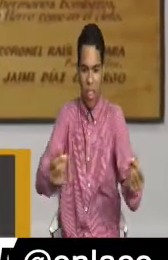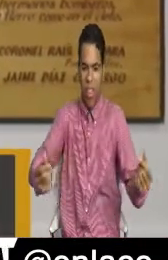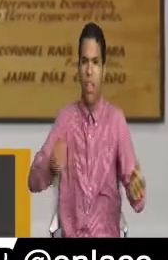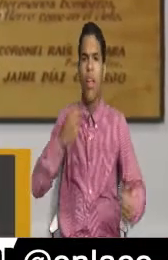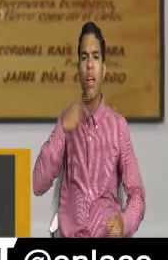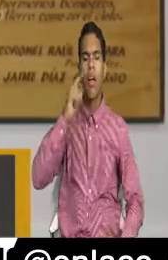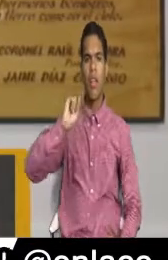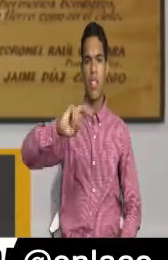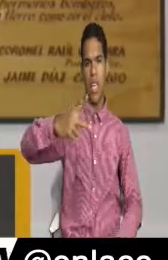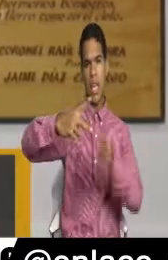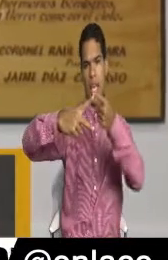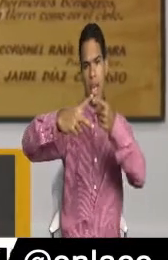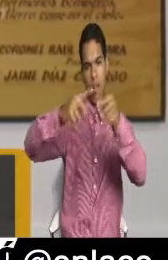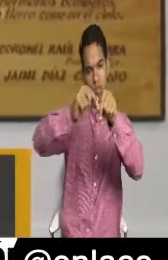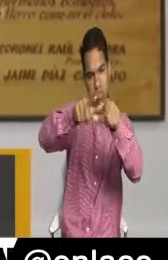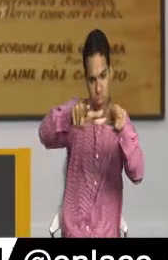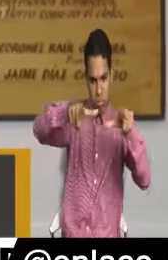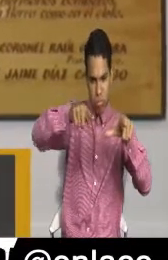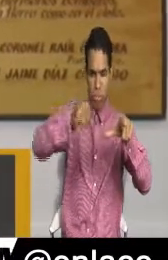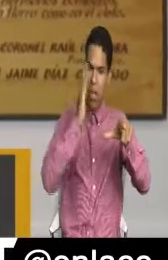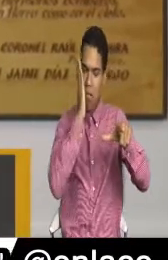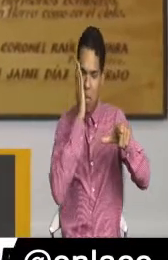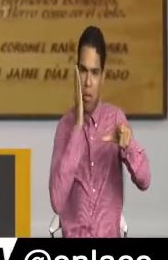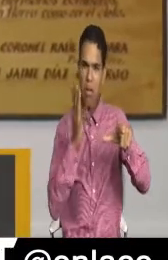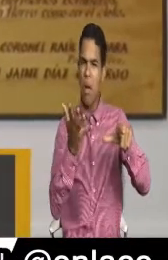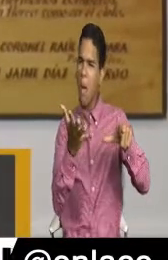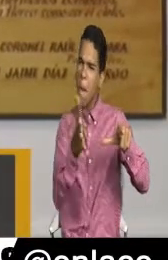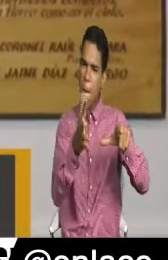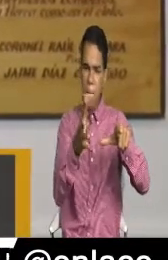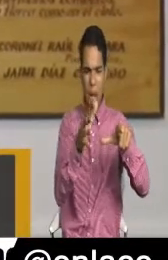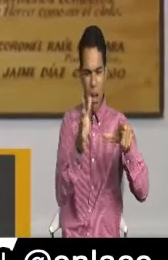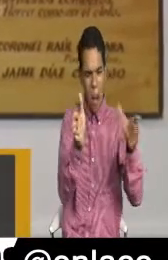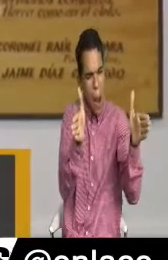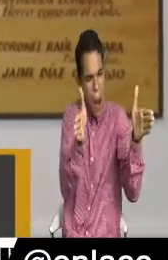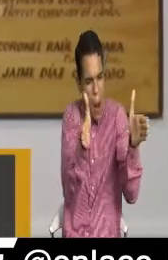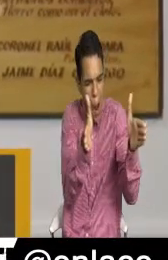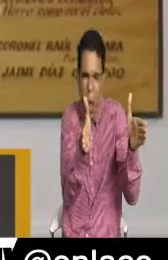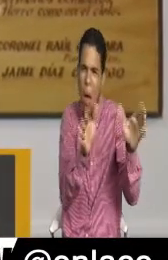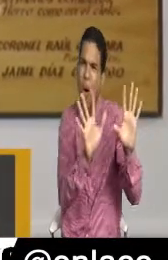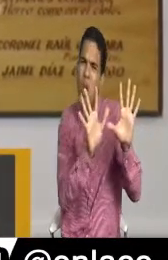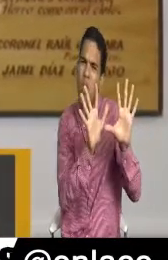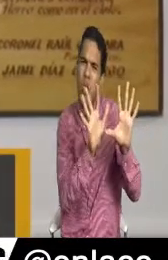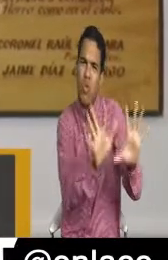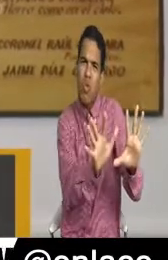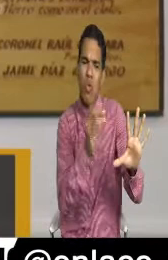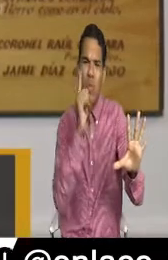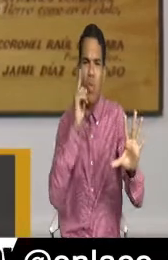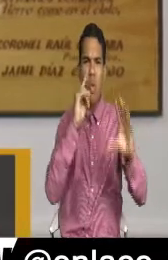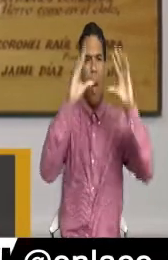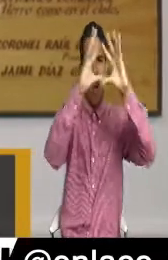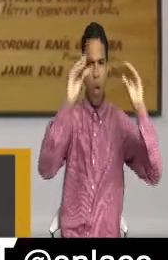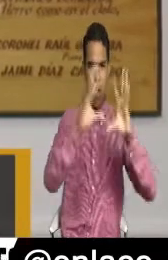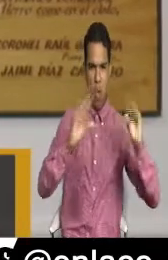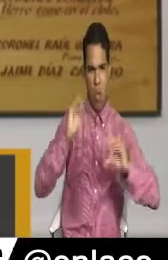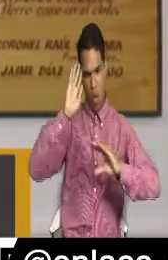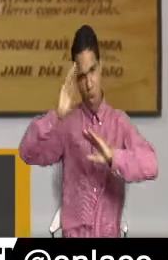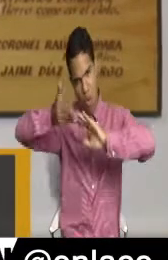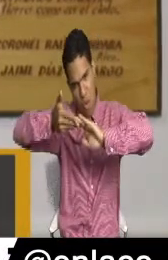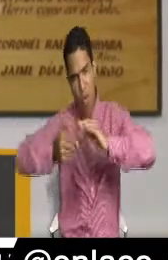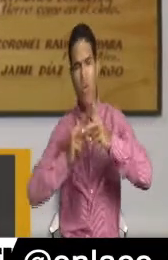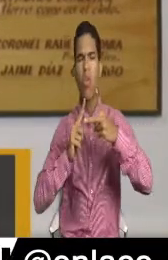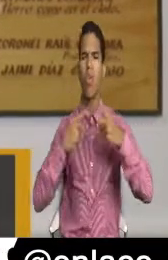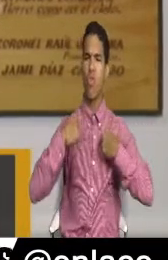piso, digámoslo así, como en un cuarto que tenía almacenado un árbol de Navidad, tenía